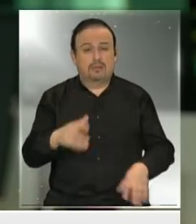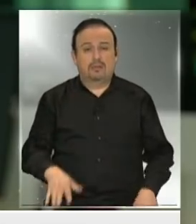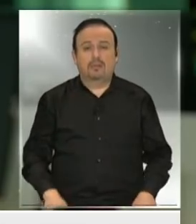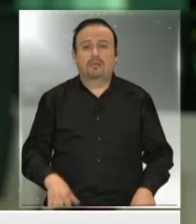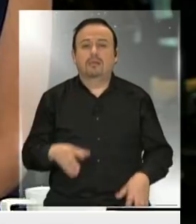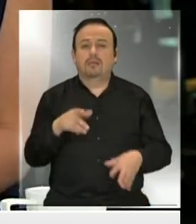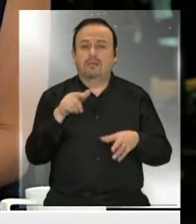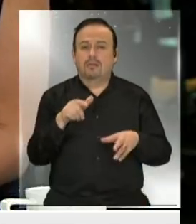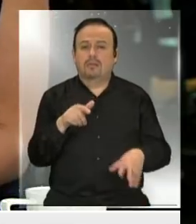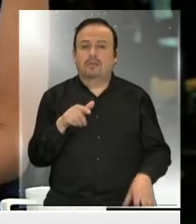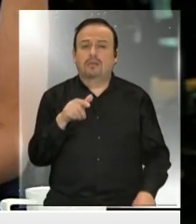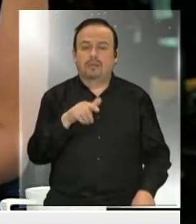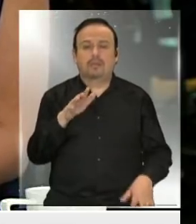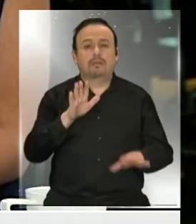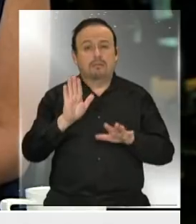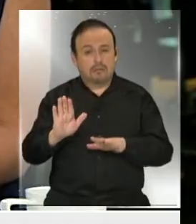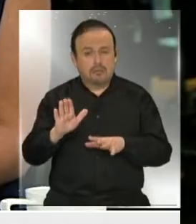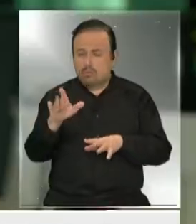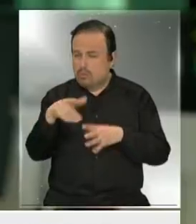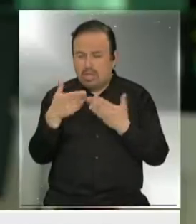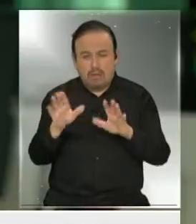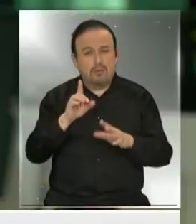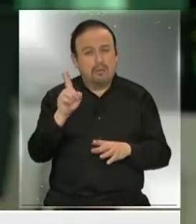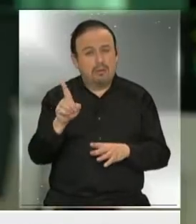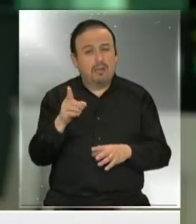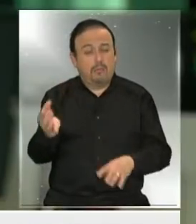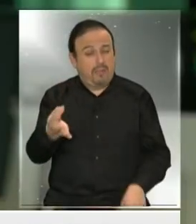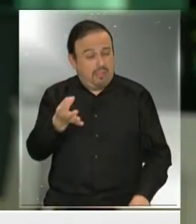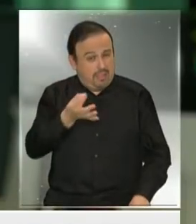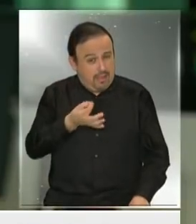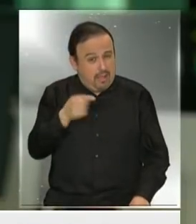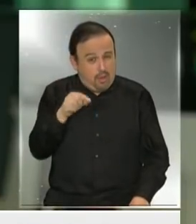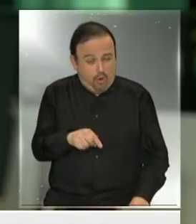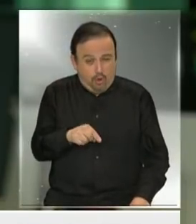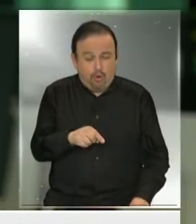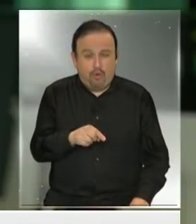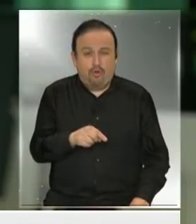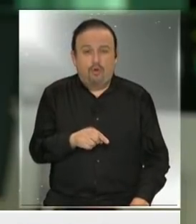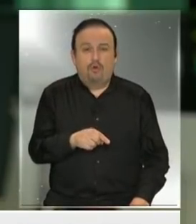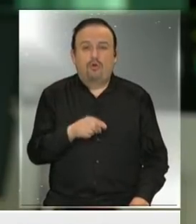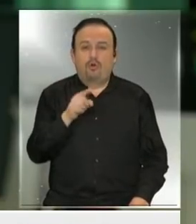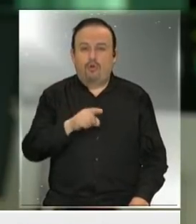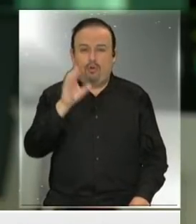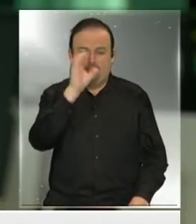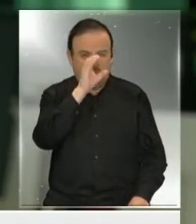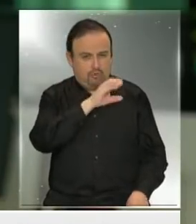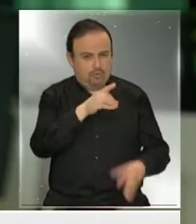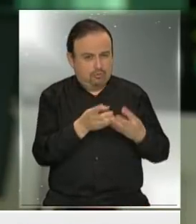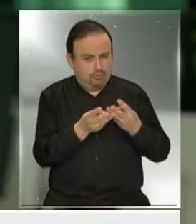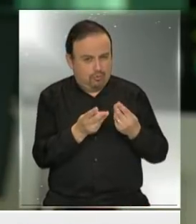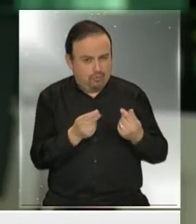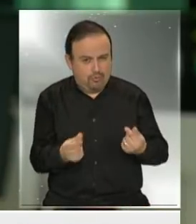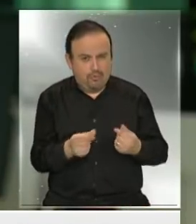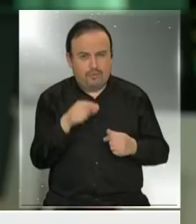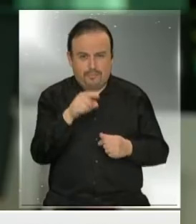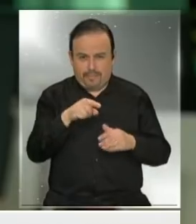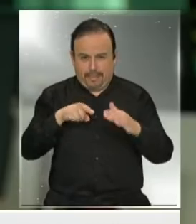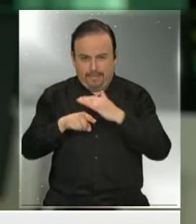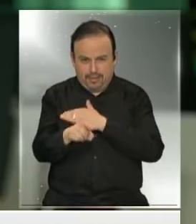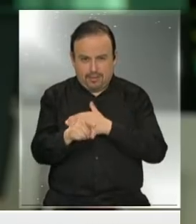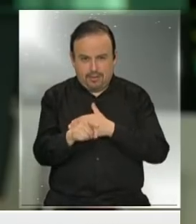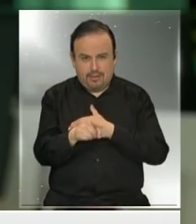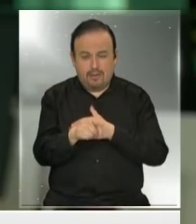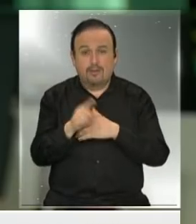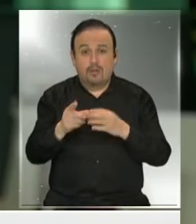preguntarle para poder dejar todo lo que usted quiera ver cuando usted dice que hoy día hay que buscar la solución del metro